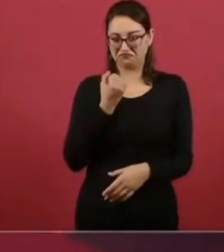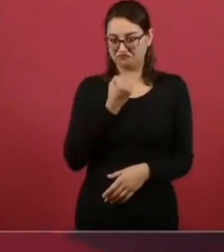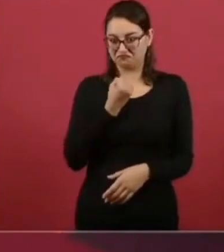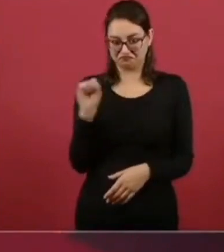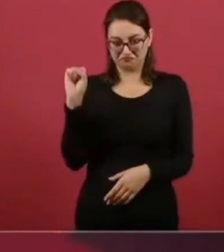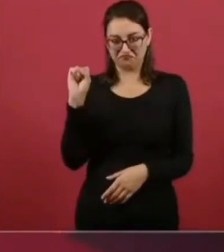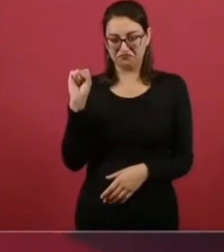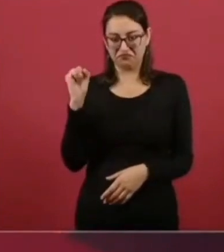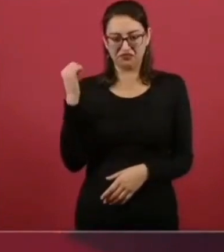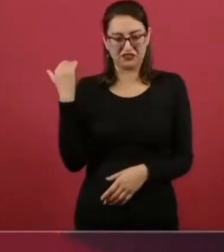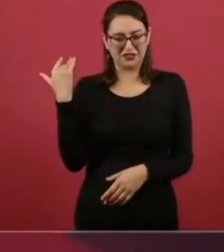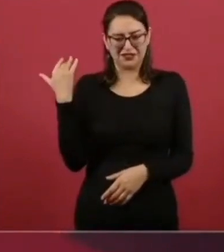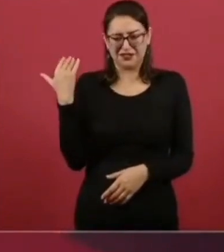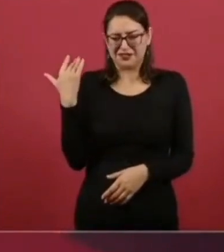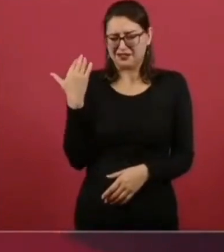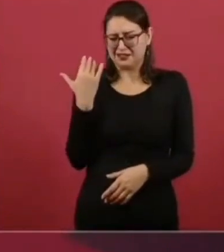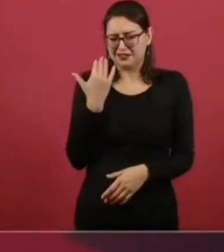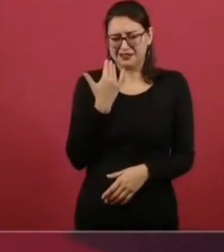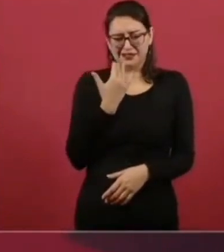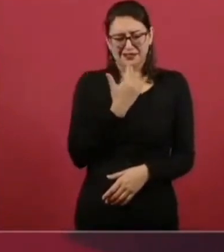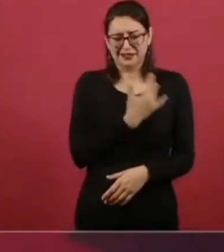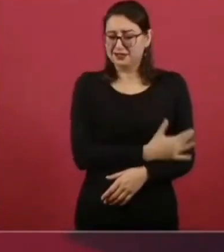comida suculenta,